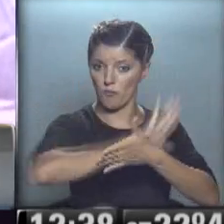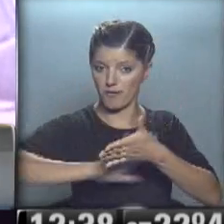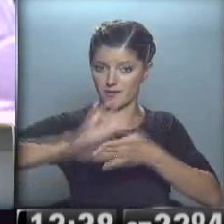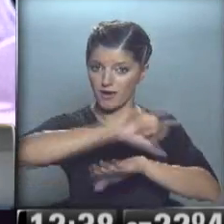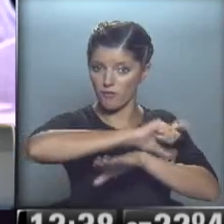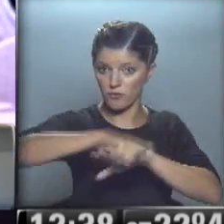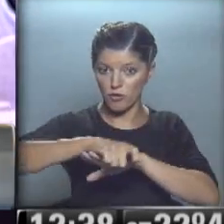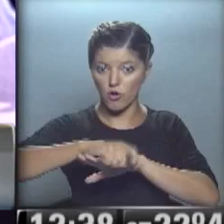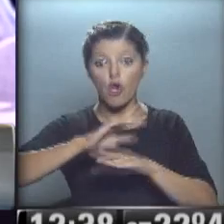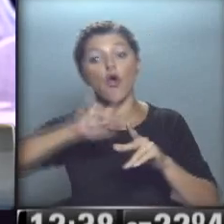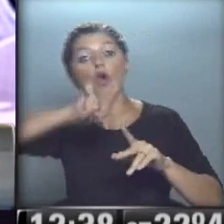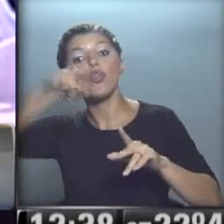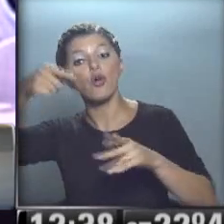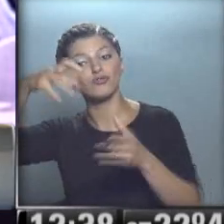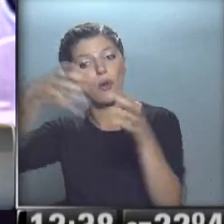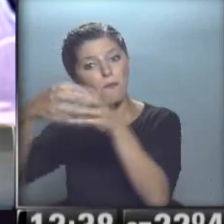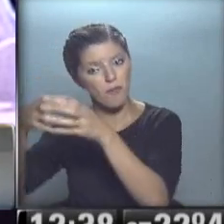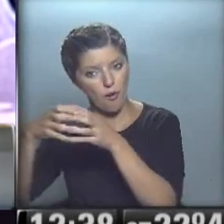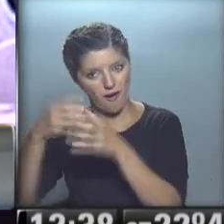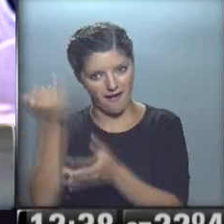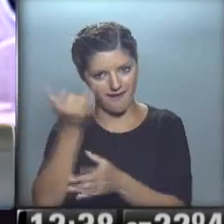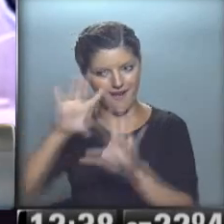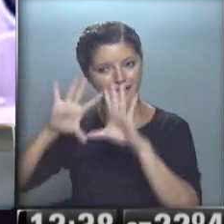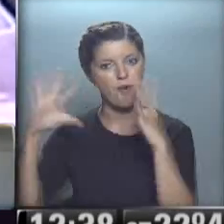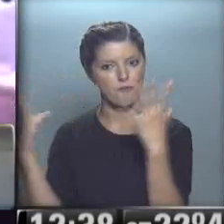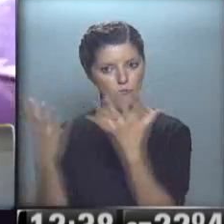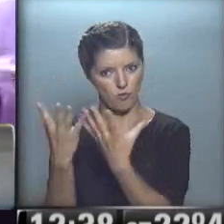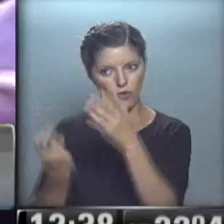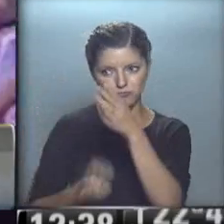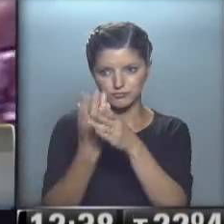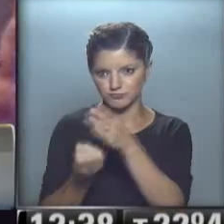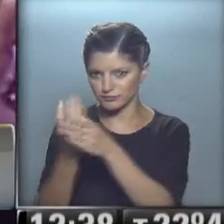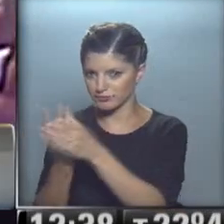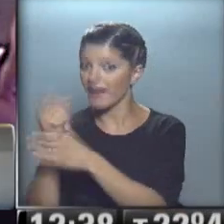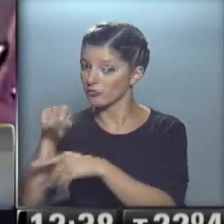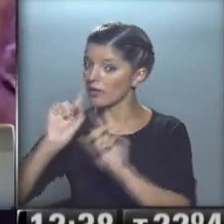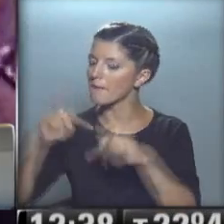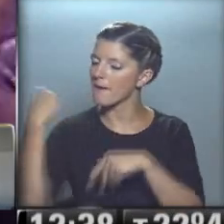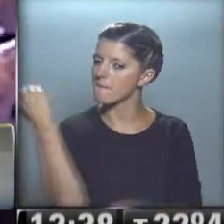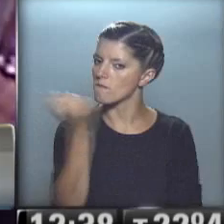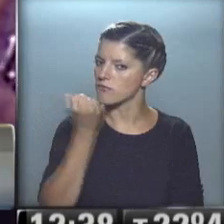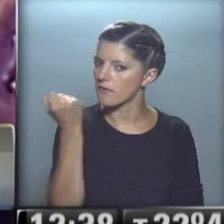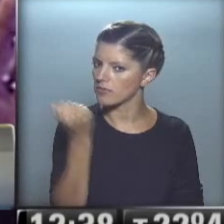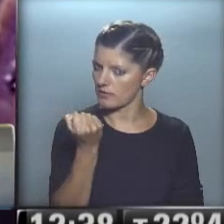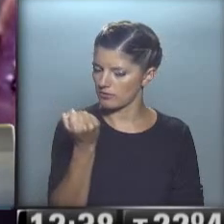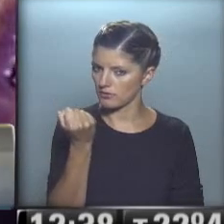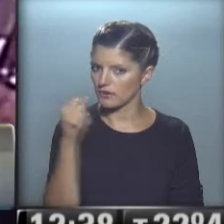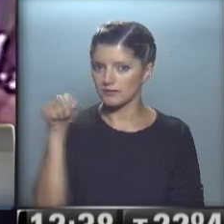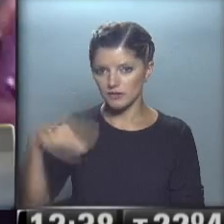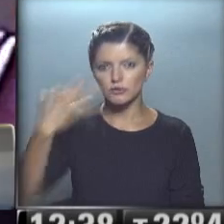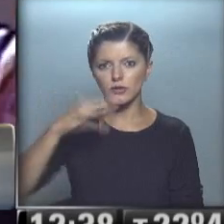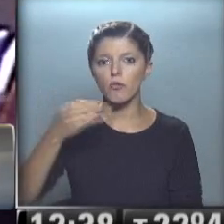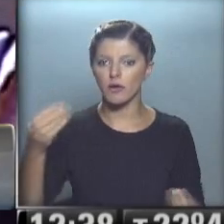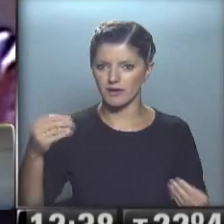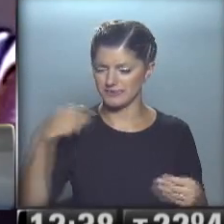con los otros bloques que se están constituyendo en el mundo esto también es clave y esto Hay que hacerlo